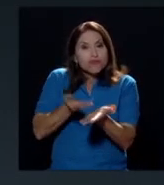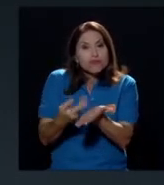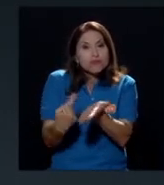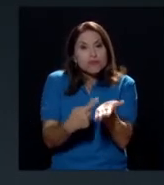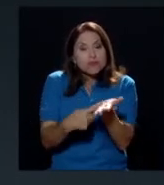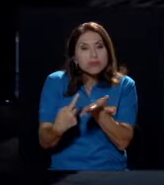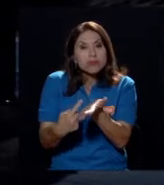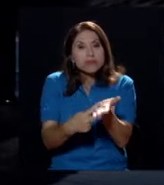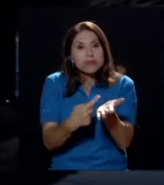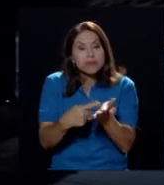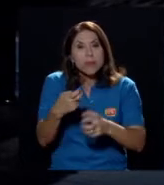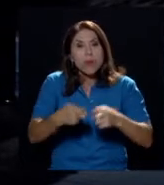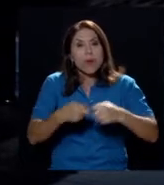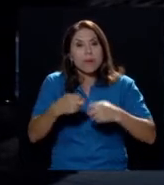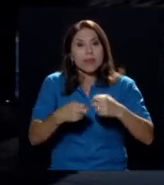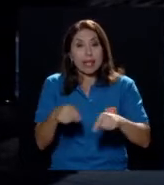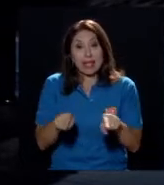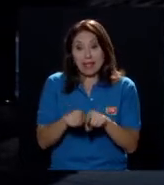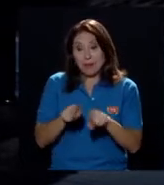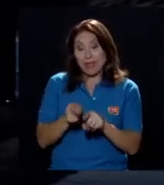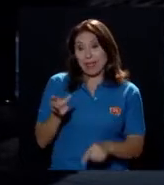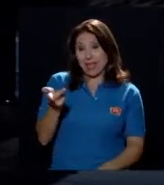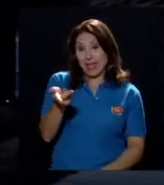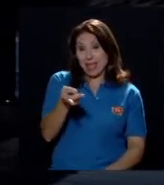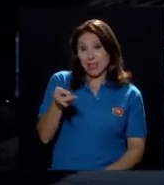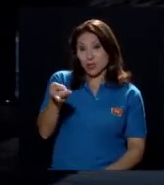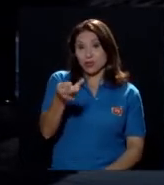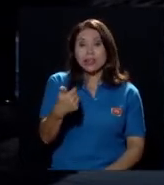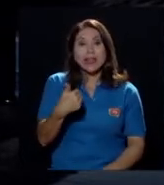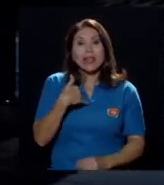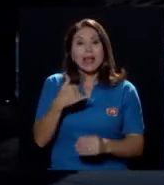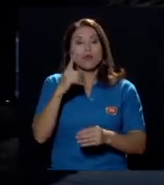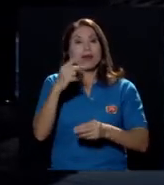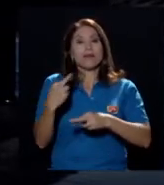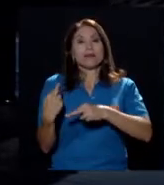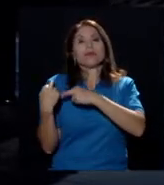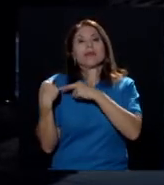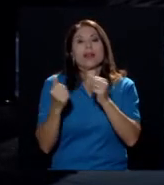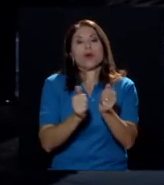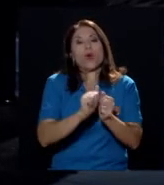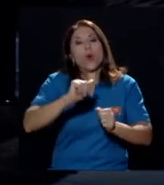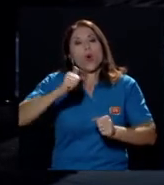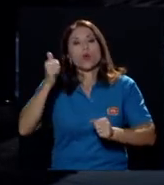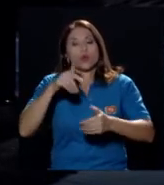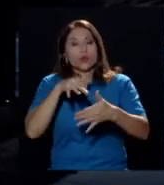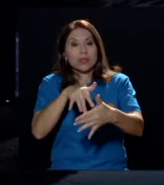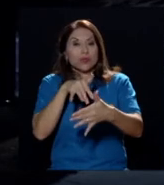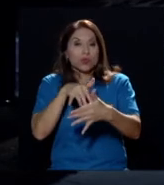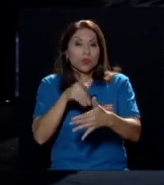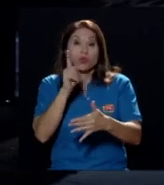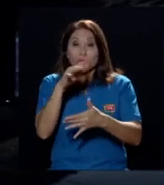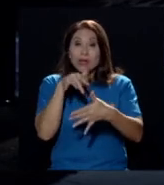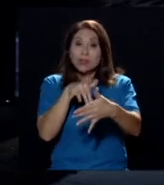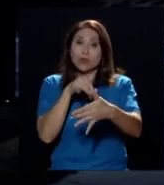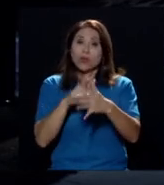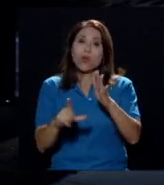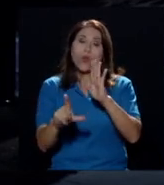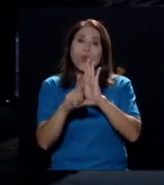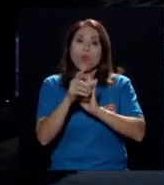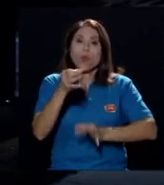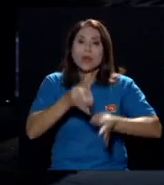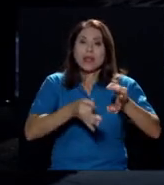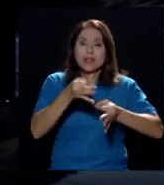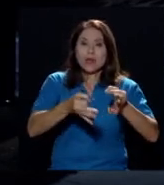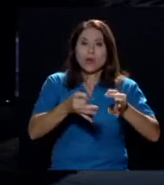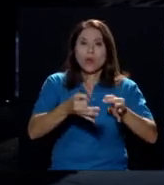tenían una responsabilidad con los otros estudios, un estudio jurídico, un estudio de muchos otros